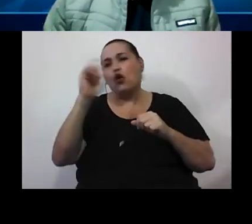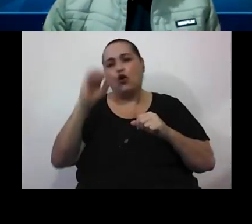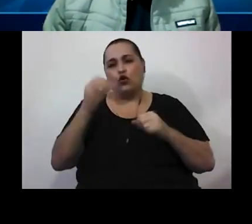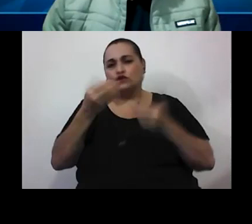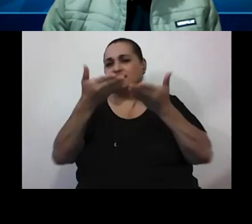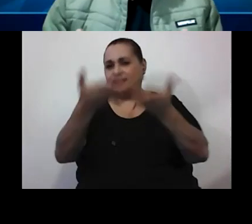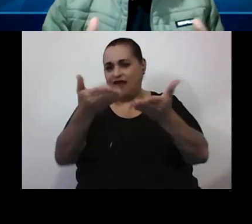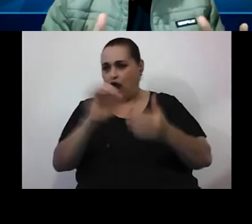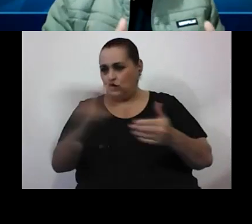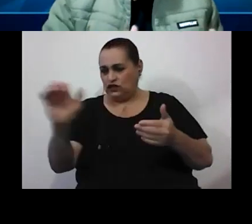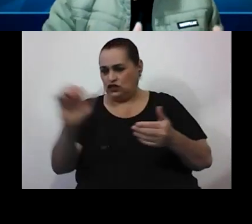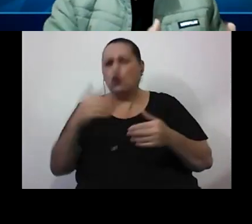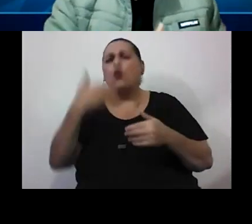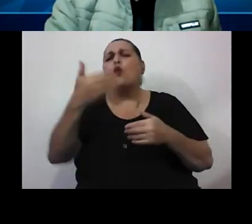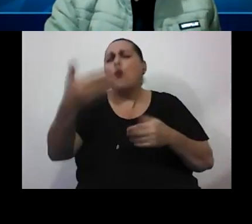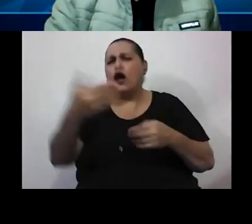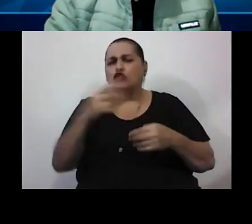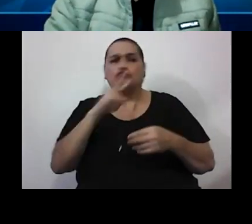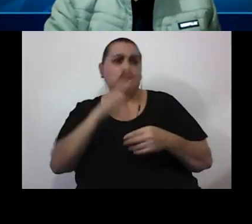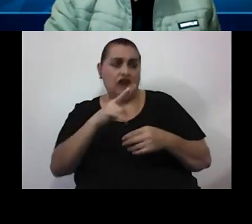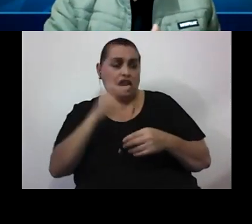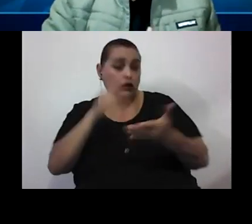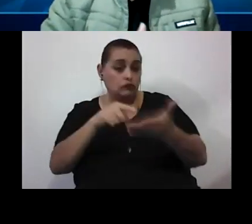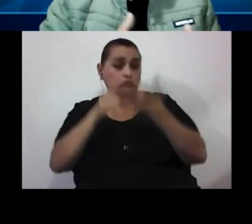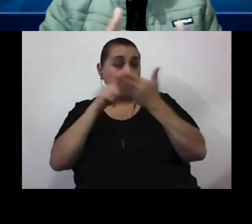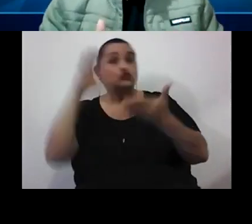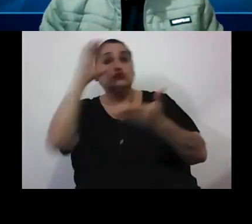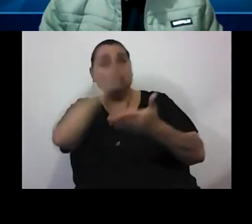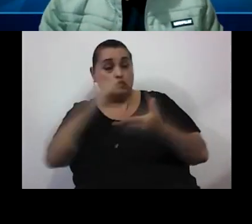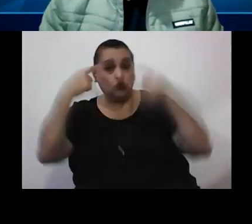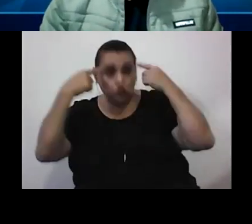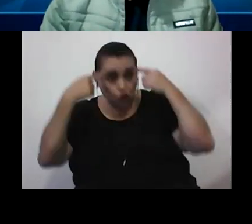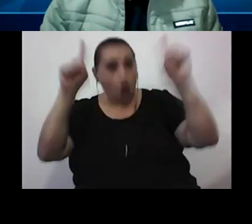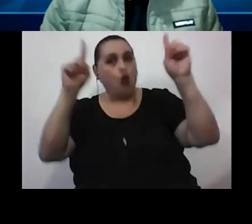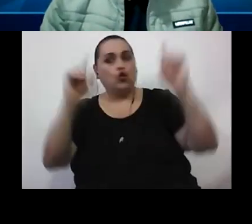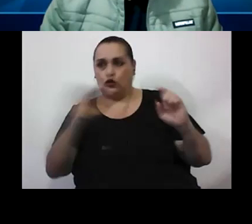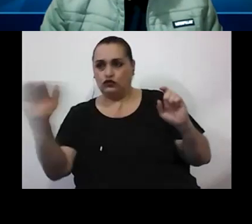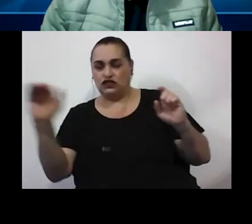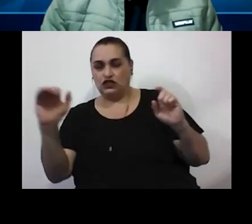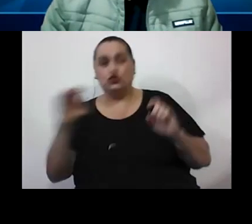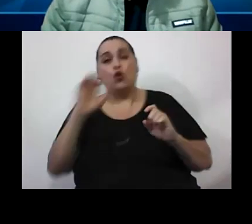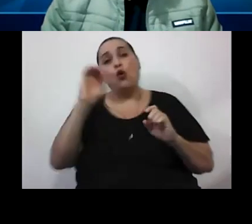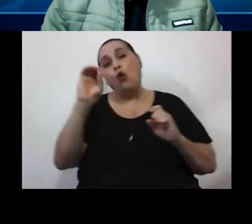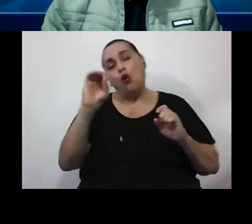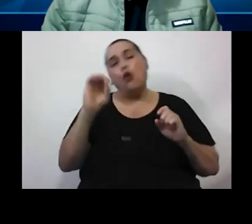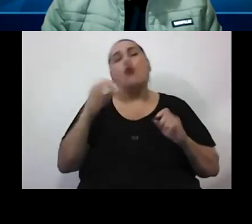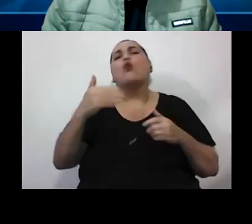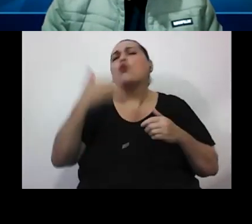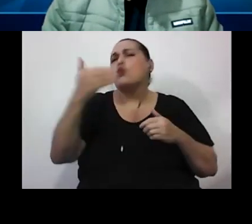Cuando realmente estamos reconociendo un logro o cuando más bien estamos